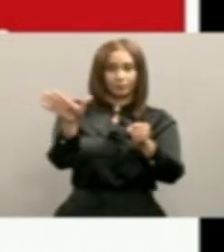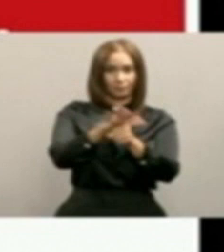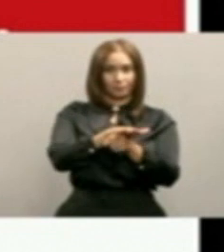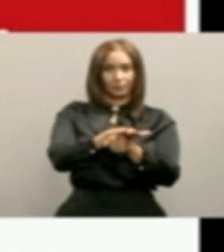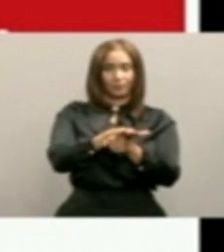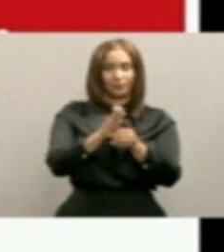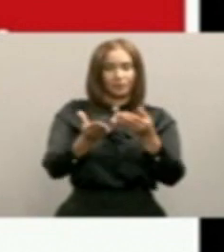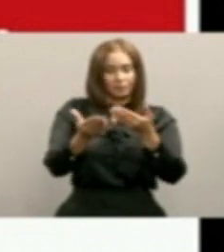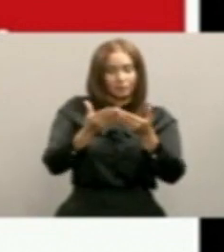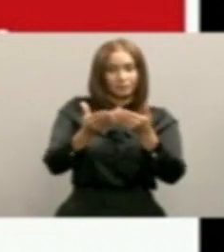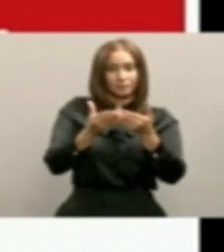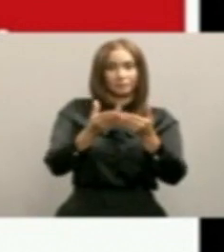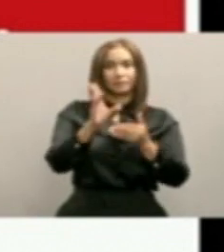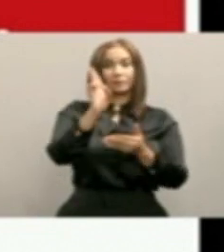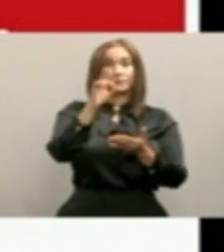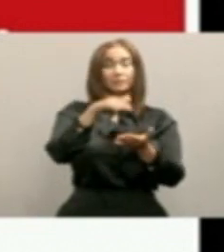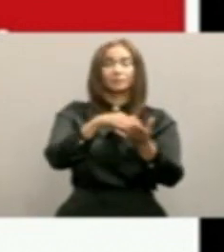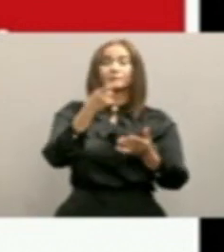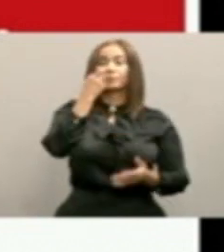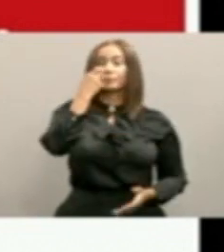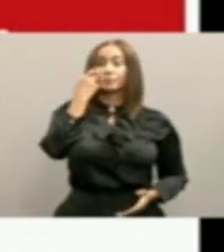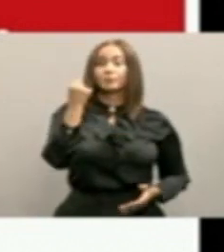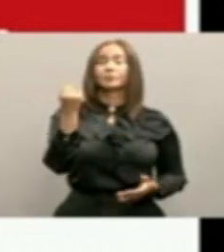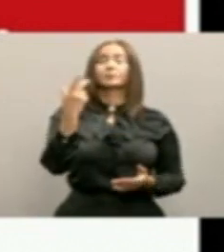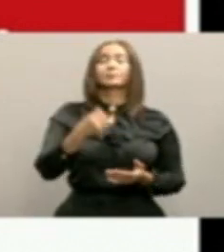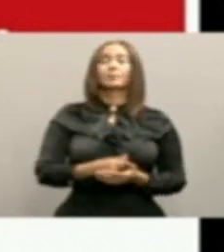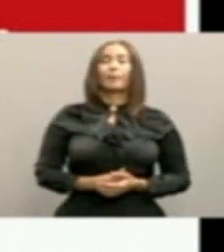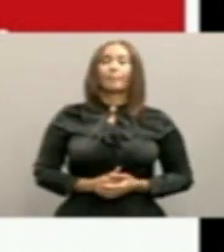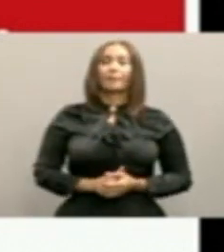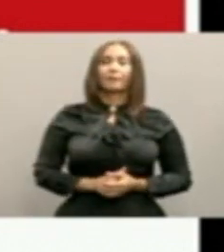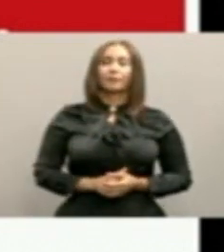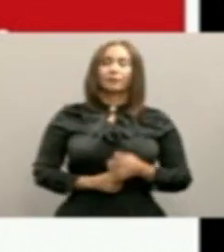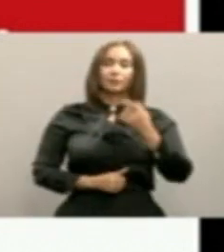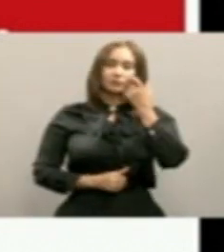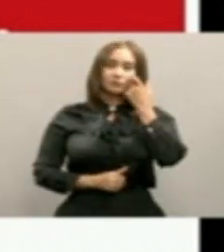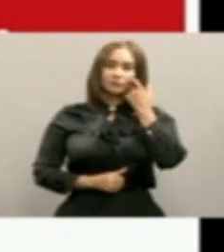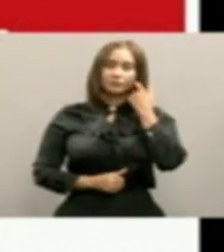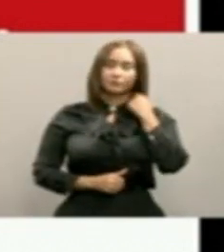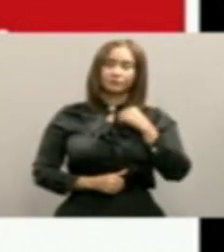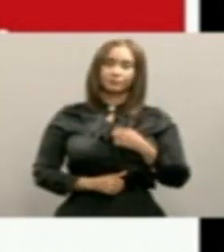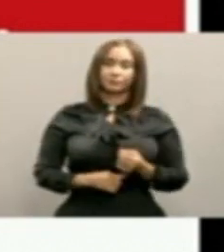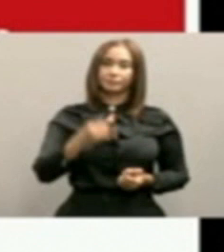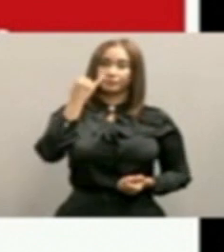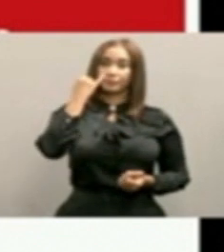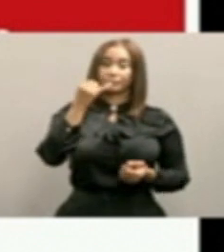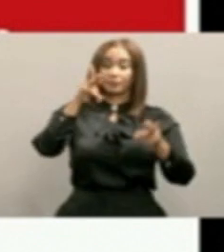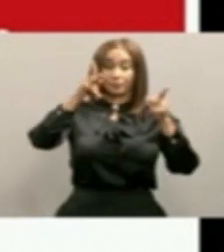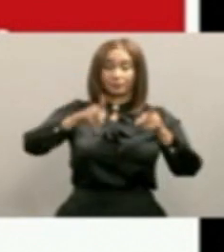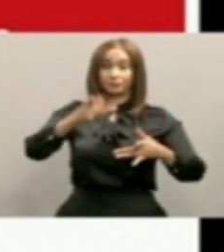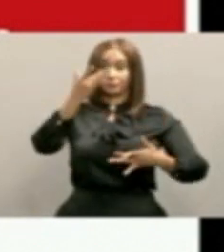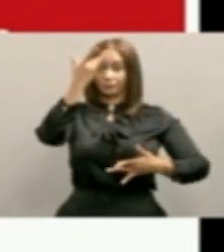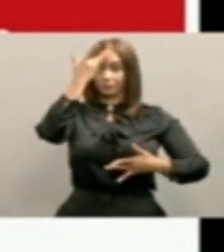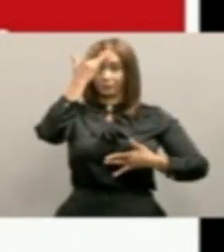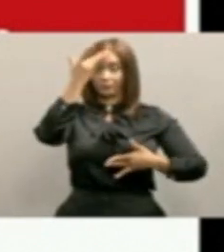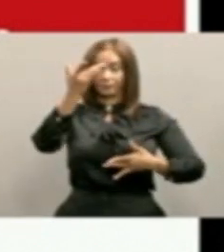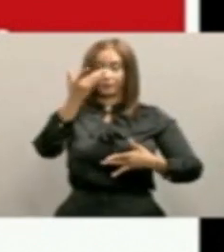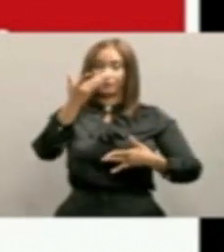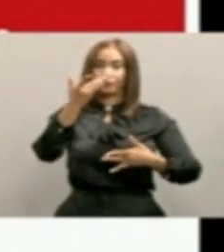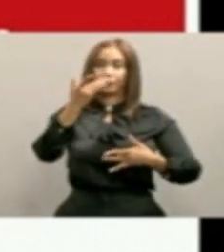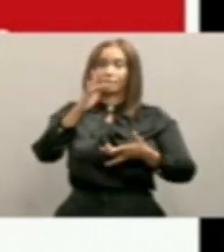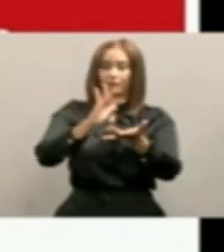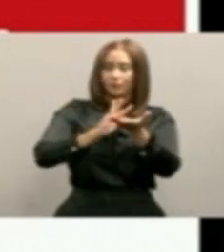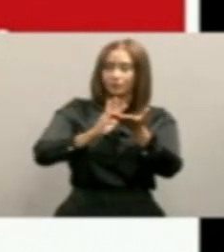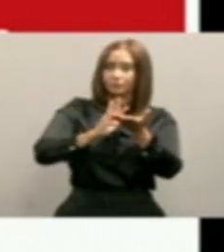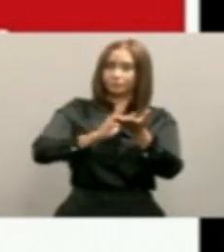conseguido las 7.000 pruebas en un momento dado? Porque el número de demanda ha disminuido. En los laboratorios privados, donde